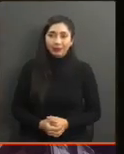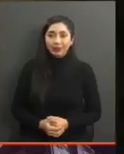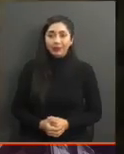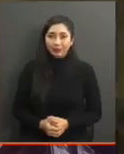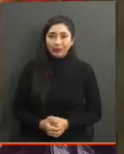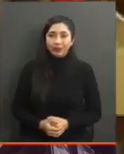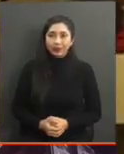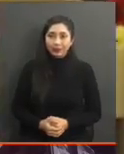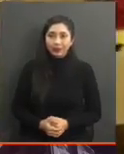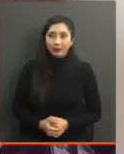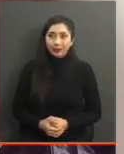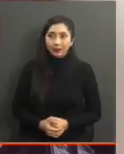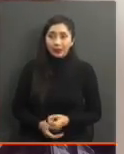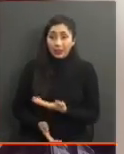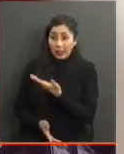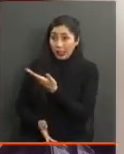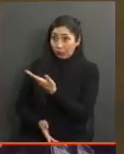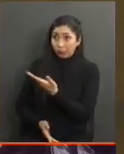Esto sí está hecho acá.